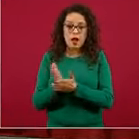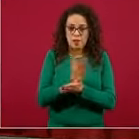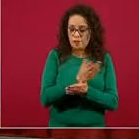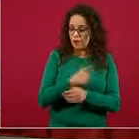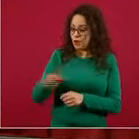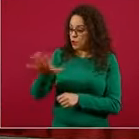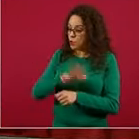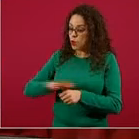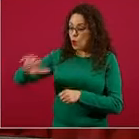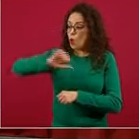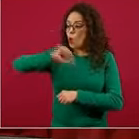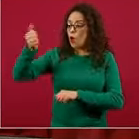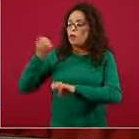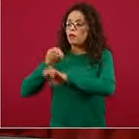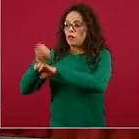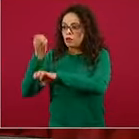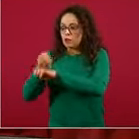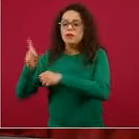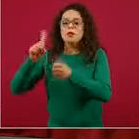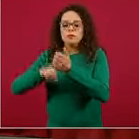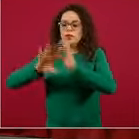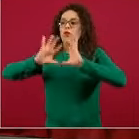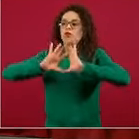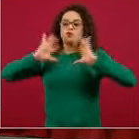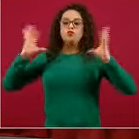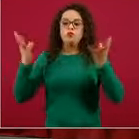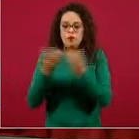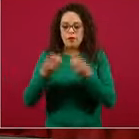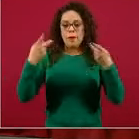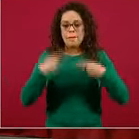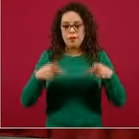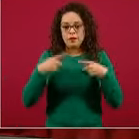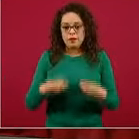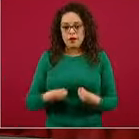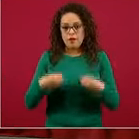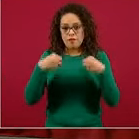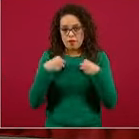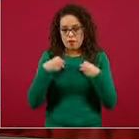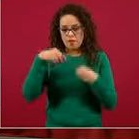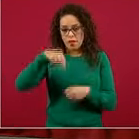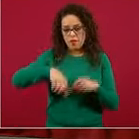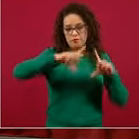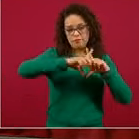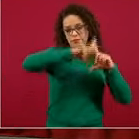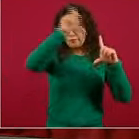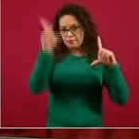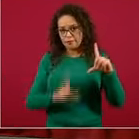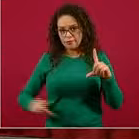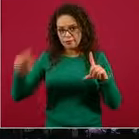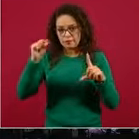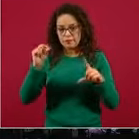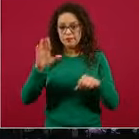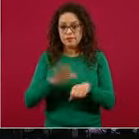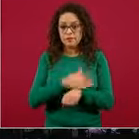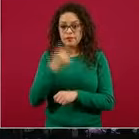demás entidades federativas y por lo tanto a todas las personas que vivimos en cada una de ellas, porque a través de la implementación